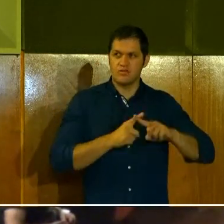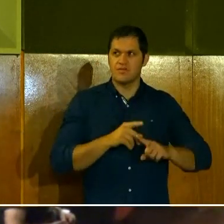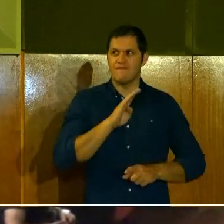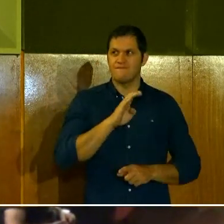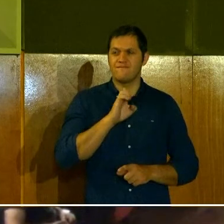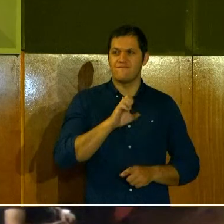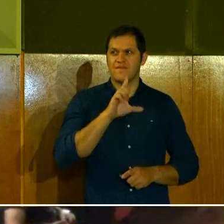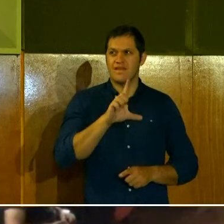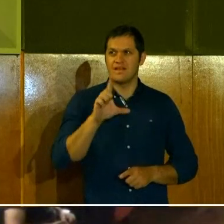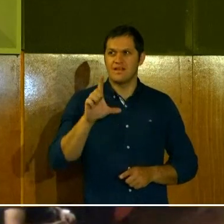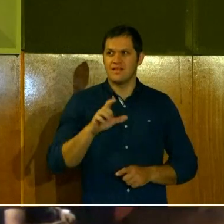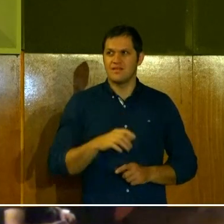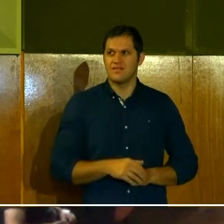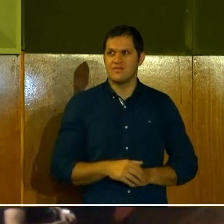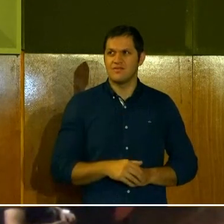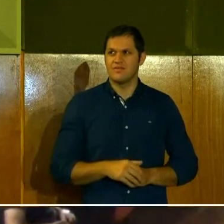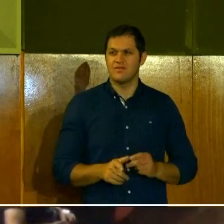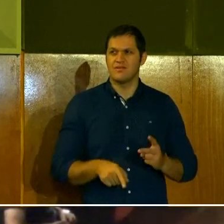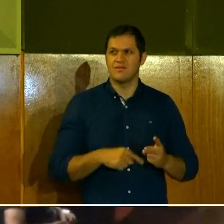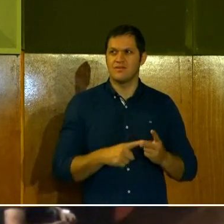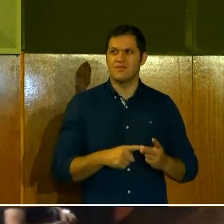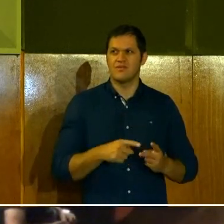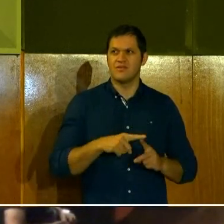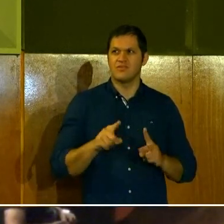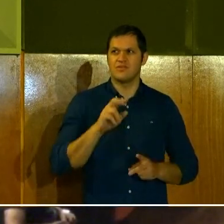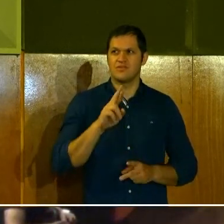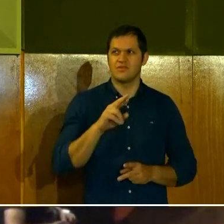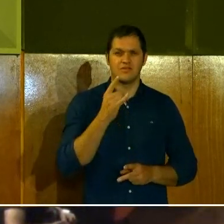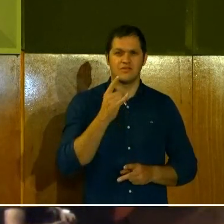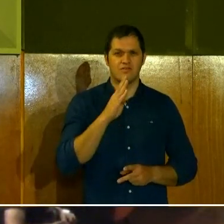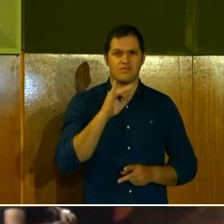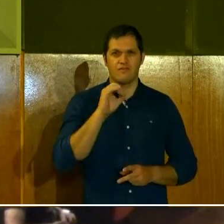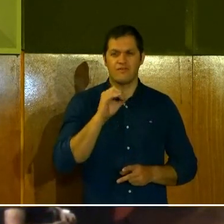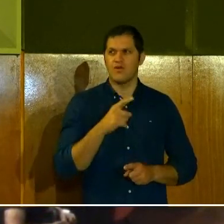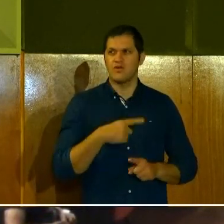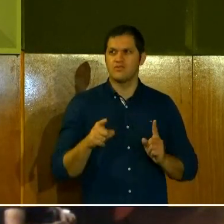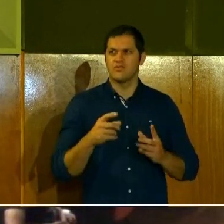a turistas en la foto de las computadoras que tenían